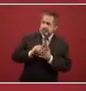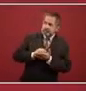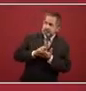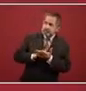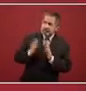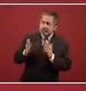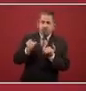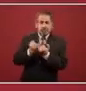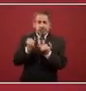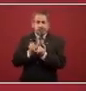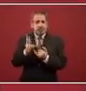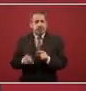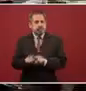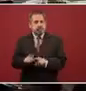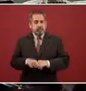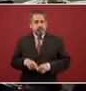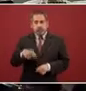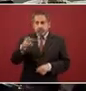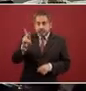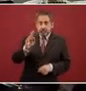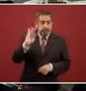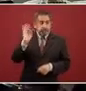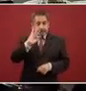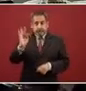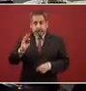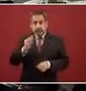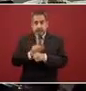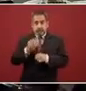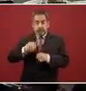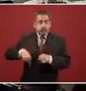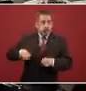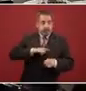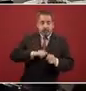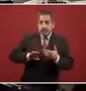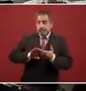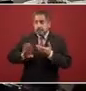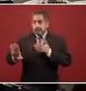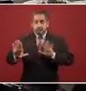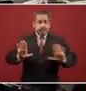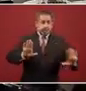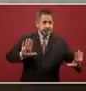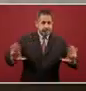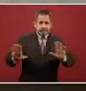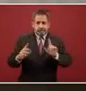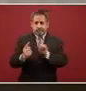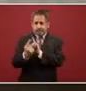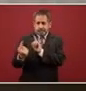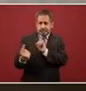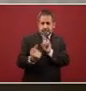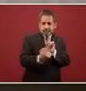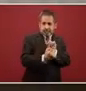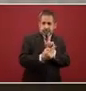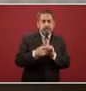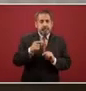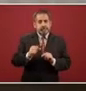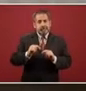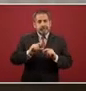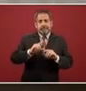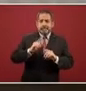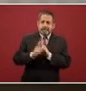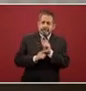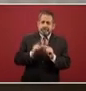matemáticas. Pero si tenemos éxito con las medidas de mitigación comunitaria, vamos a hacer más lenta la